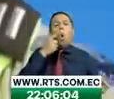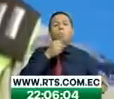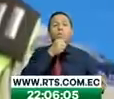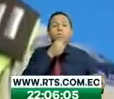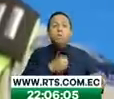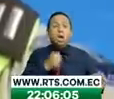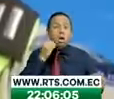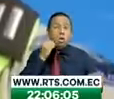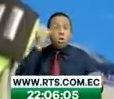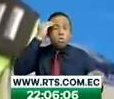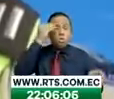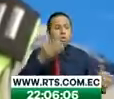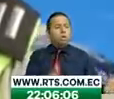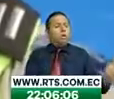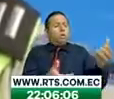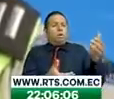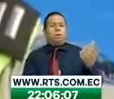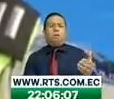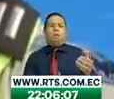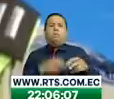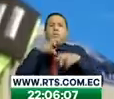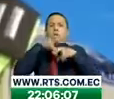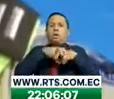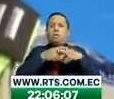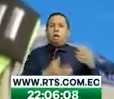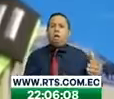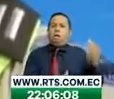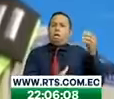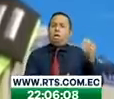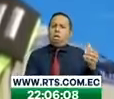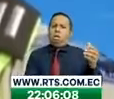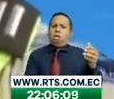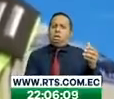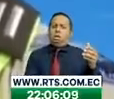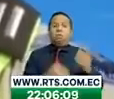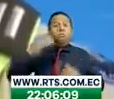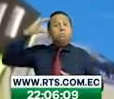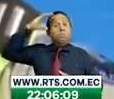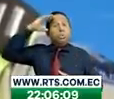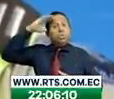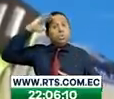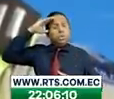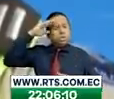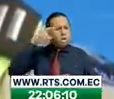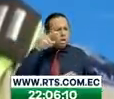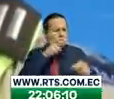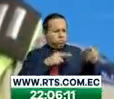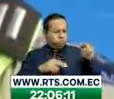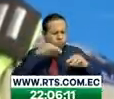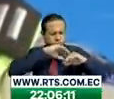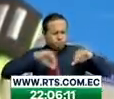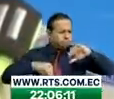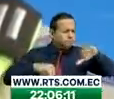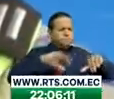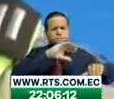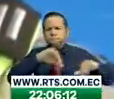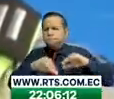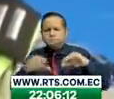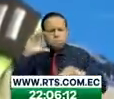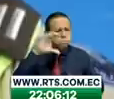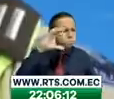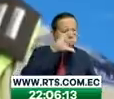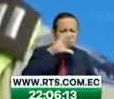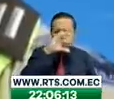El personal policial realiza un registro completo del inmueble, haciendo un barrido y en uno de los departamentos